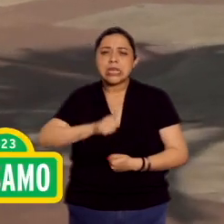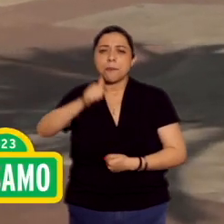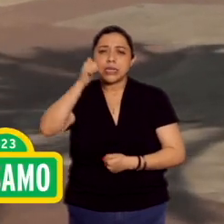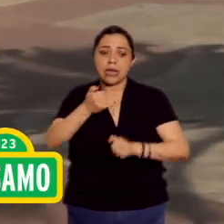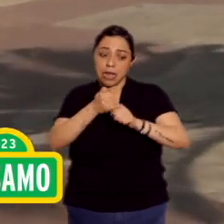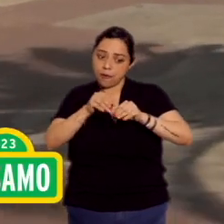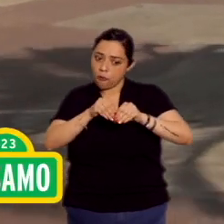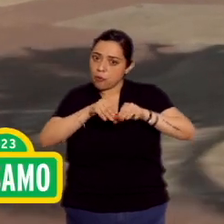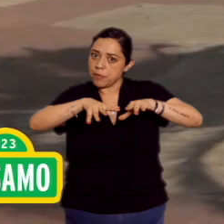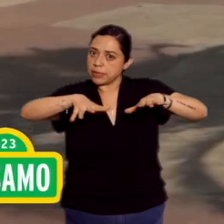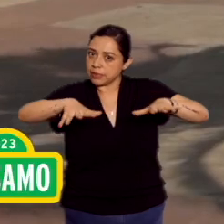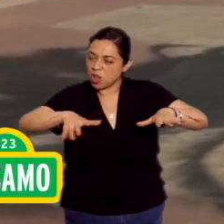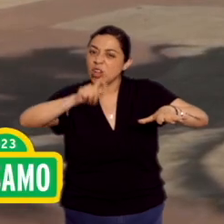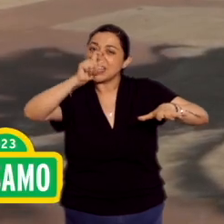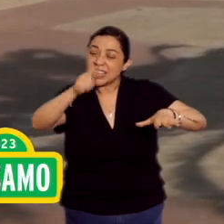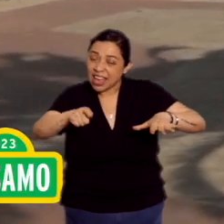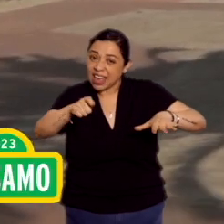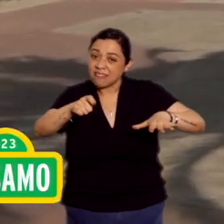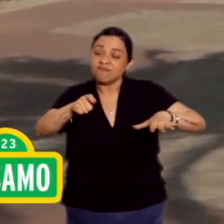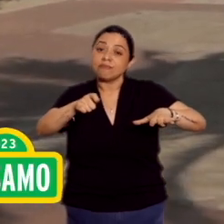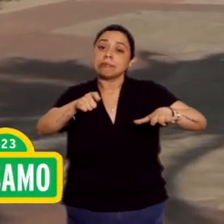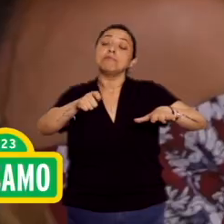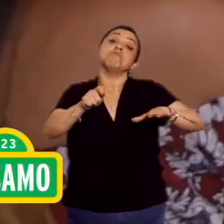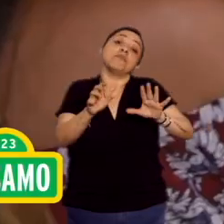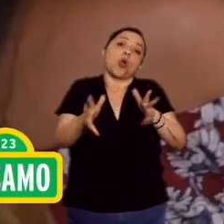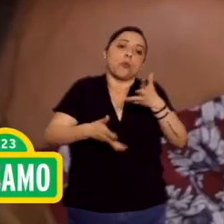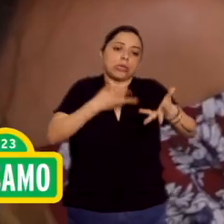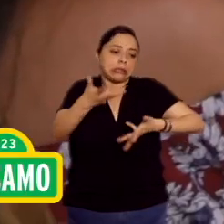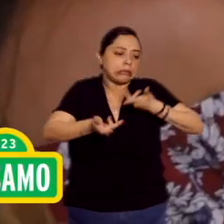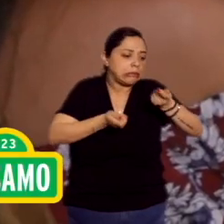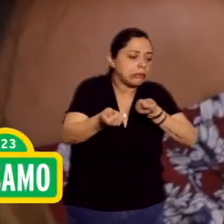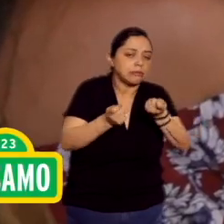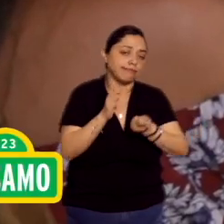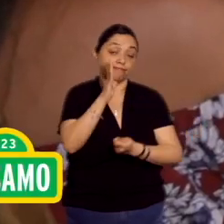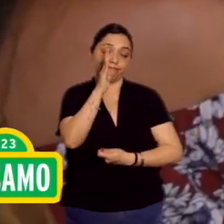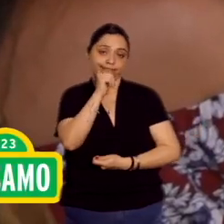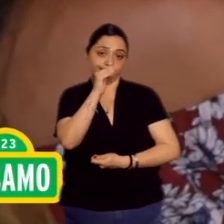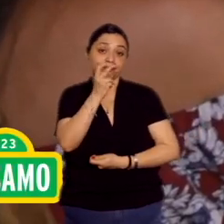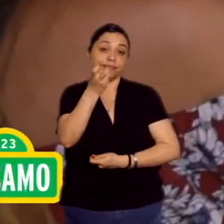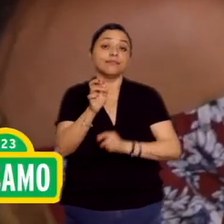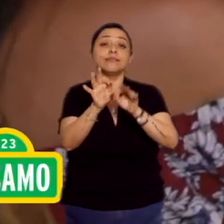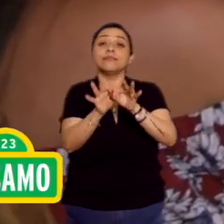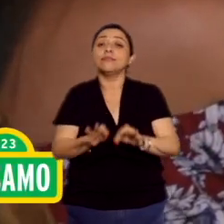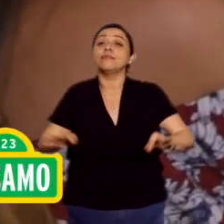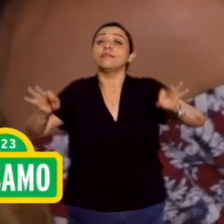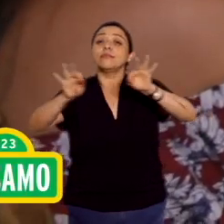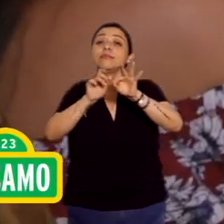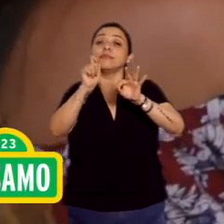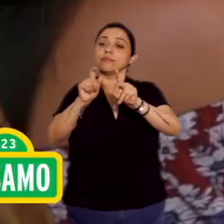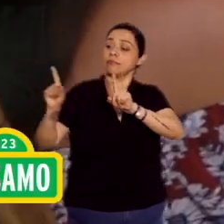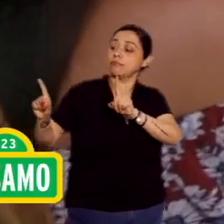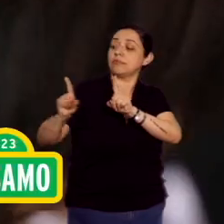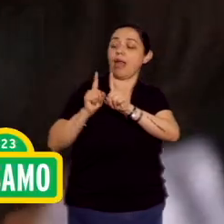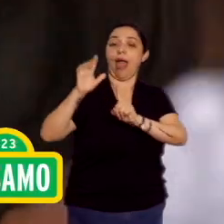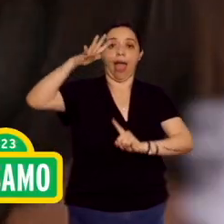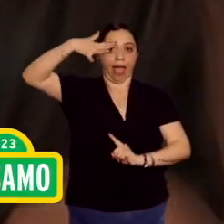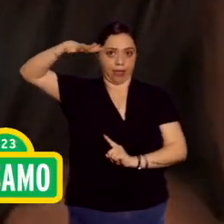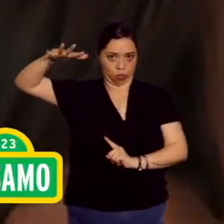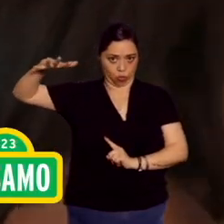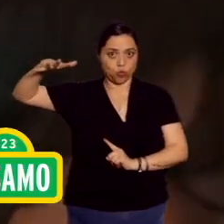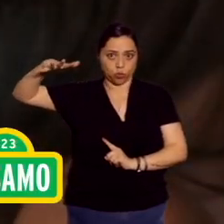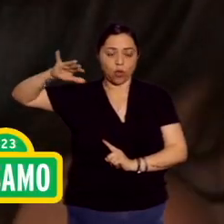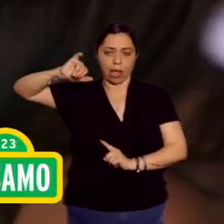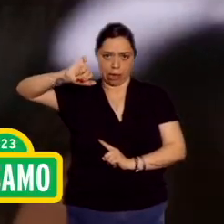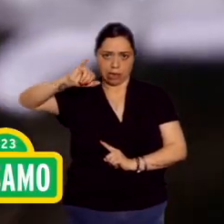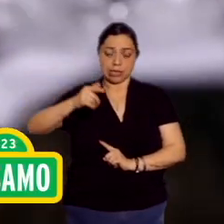nuestra información, perdemos el control de ella. Por eso es importante que lo hagamos en compañía de un adulto, que supervise